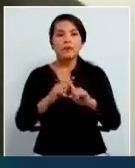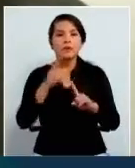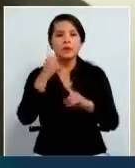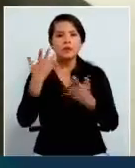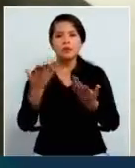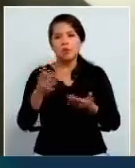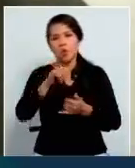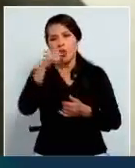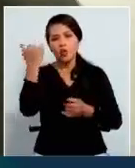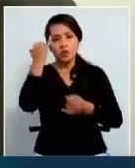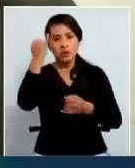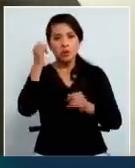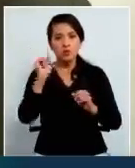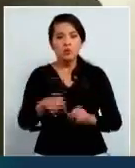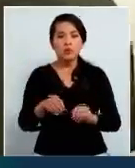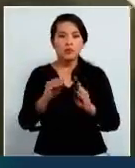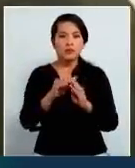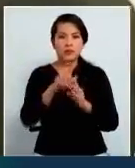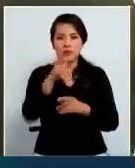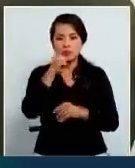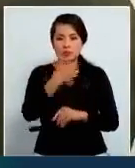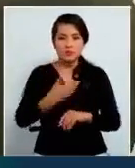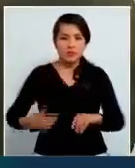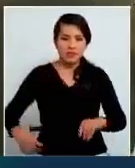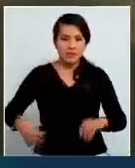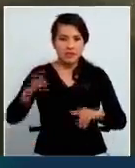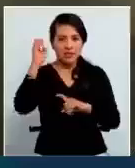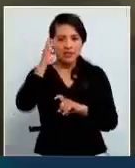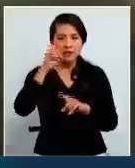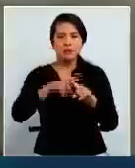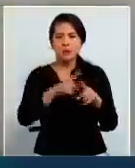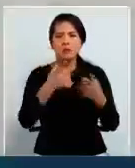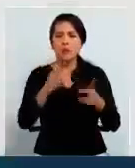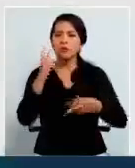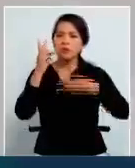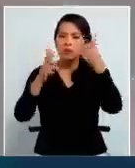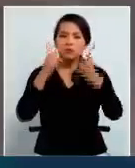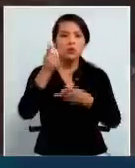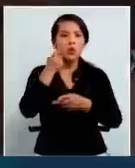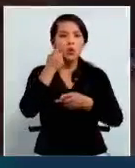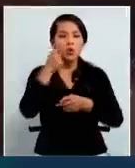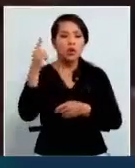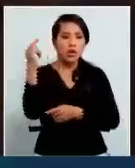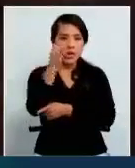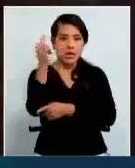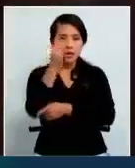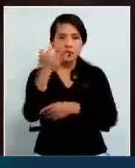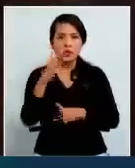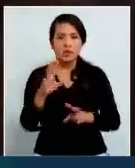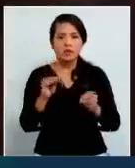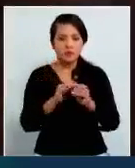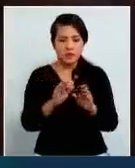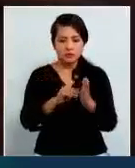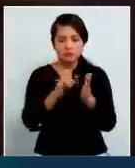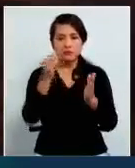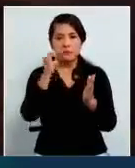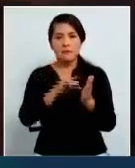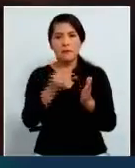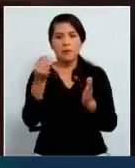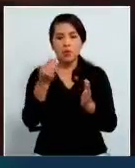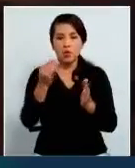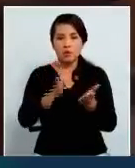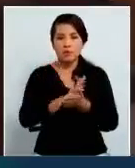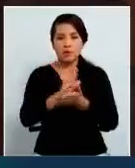Verónica Rodríguez, nuestro testigo, la testigo que además da fe por su presentación de un memorial, etcétera, no